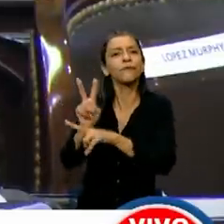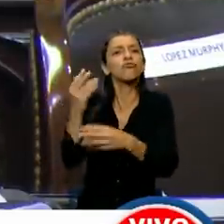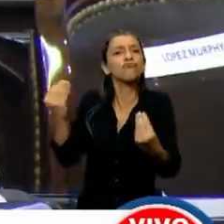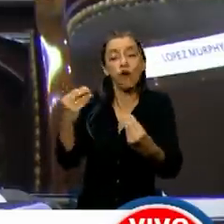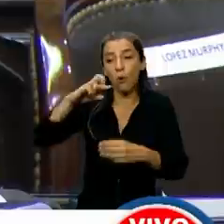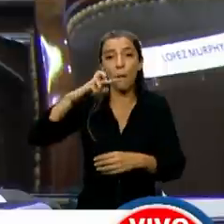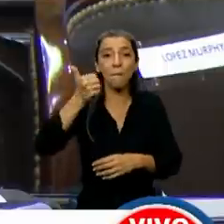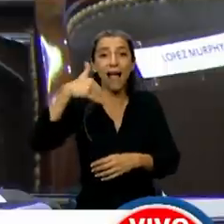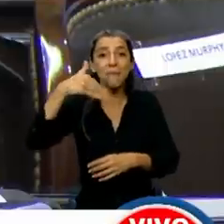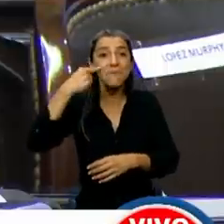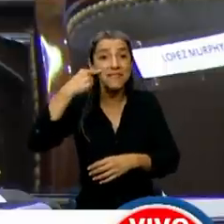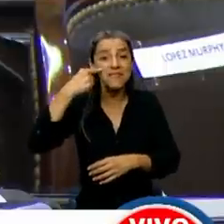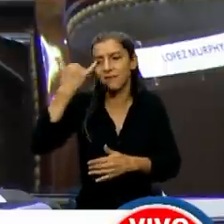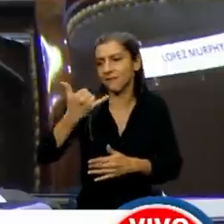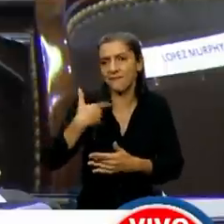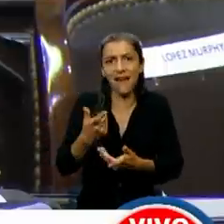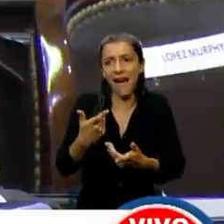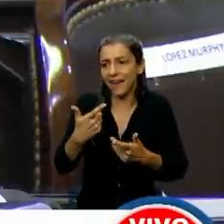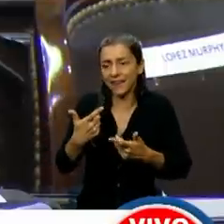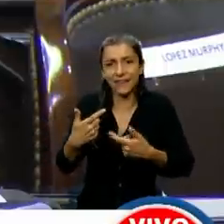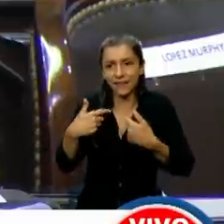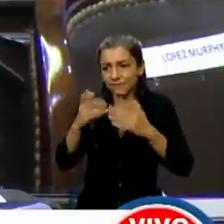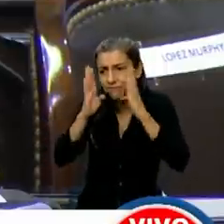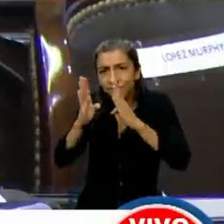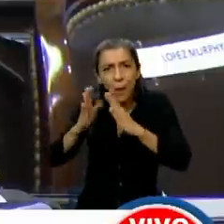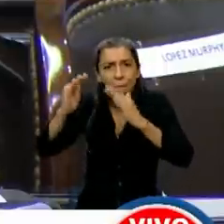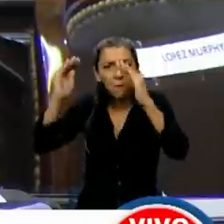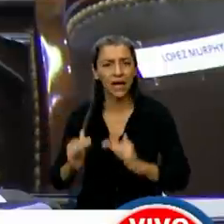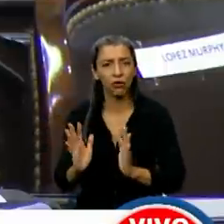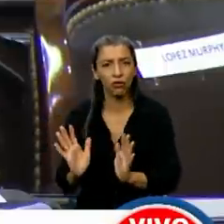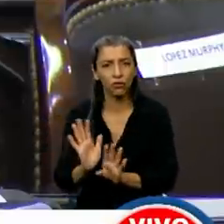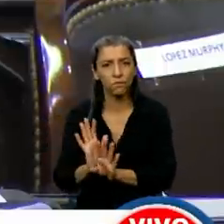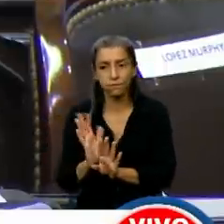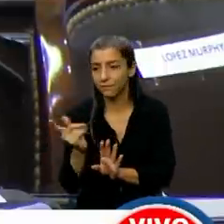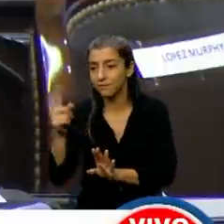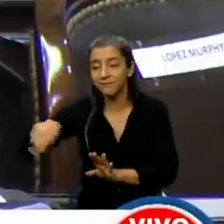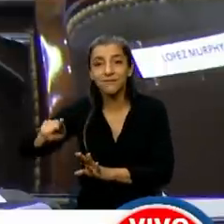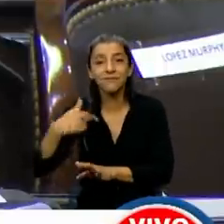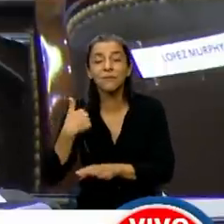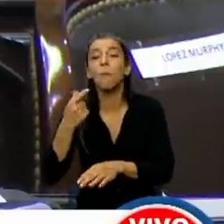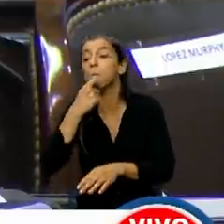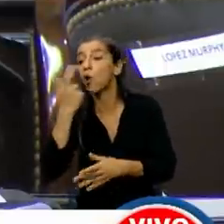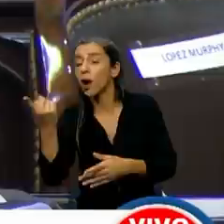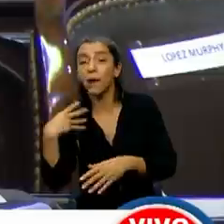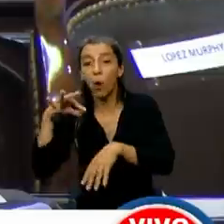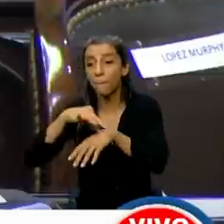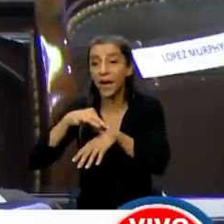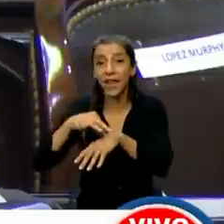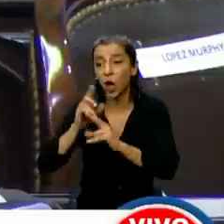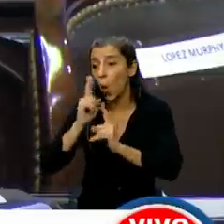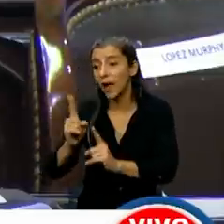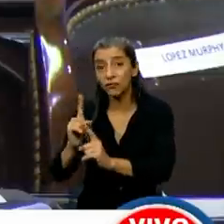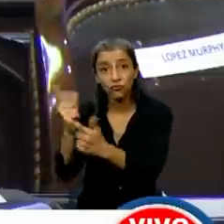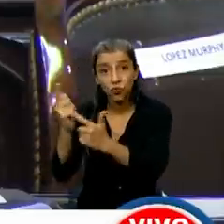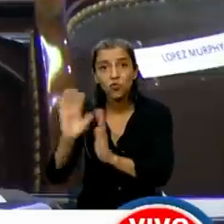jubilados porque cuando el pami no les da el turno para el cardiólogo tiene que ir a buscar al sector privado y pagan la